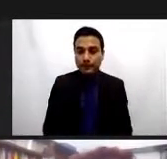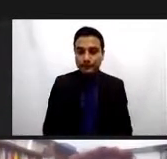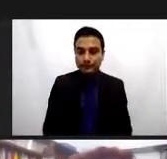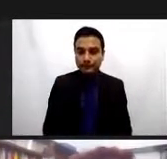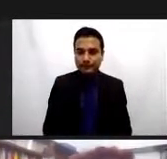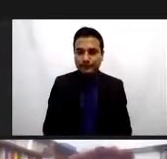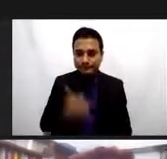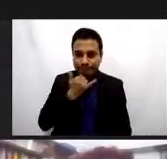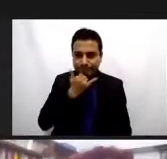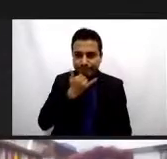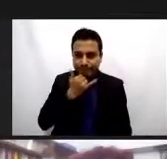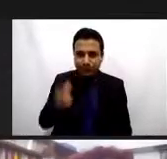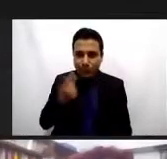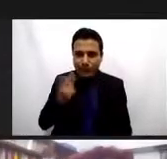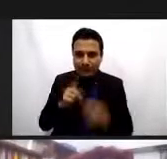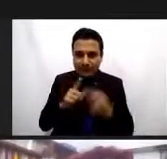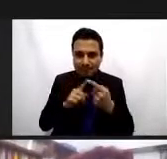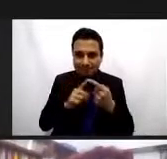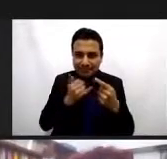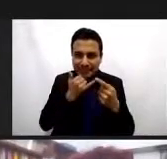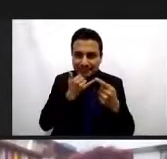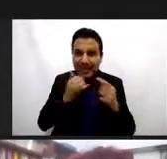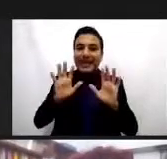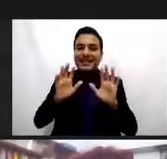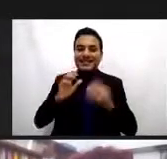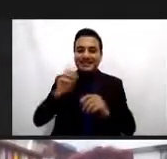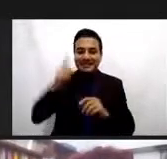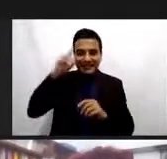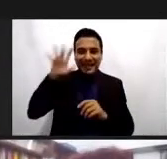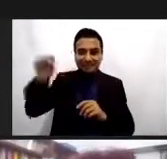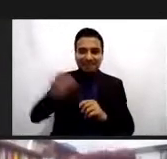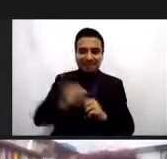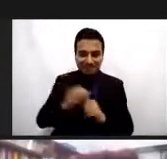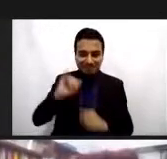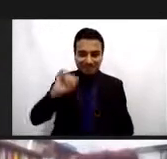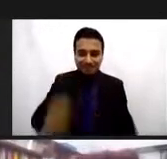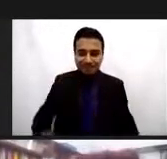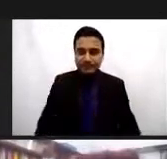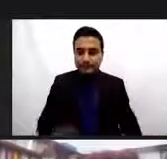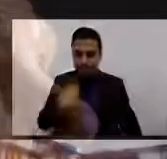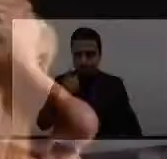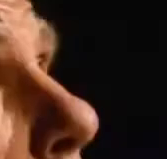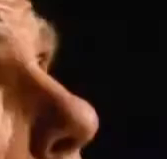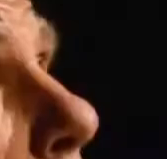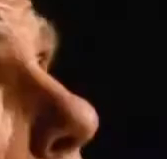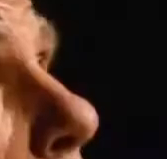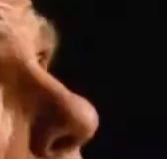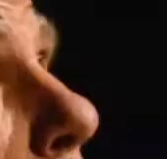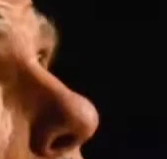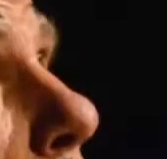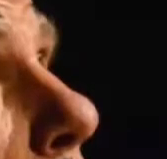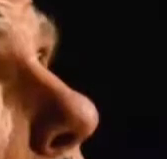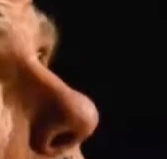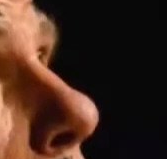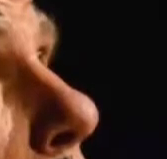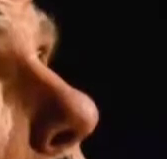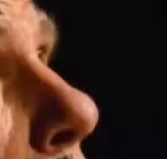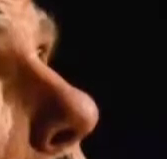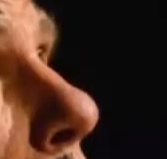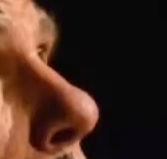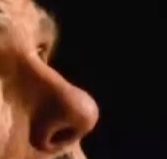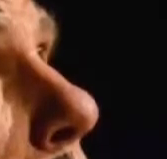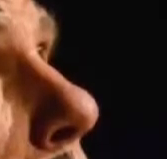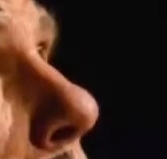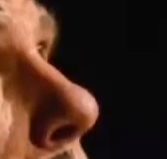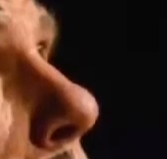recordame cuál era la primera parte porque me dijiste... ya lo recuerdo. Mira, yo trato de llegar siempre a los ensayos con un texto